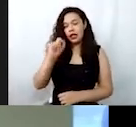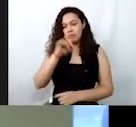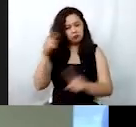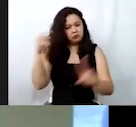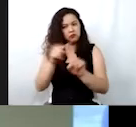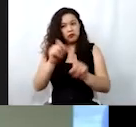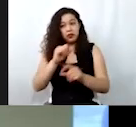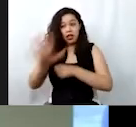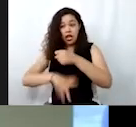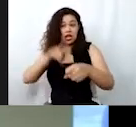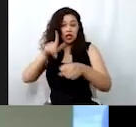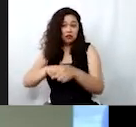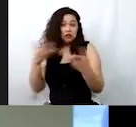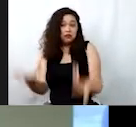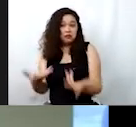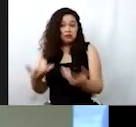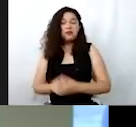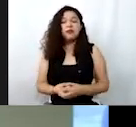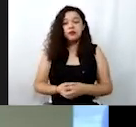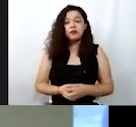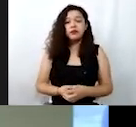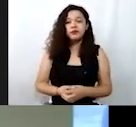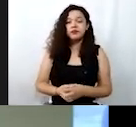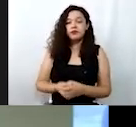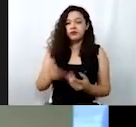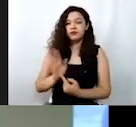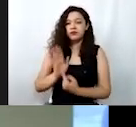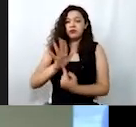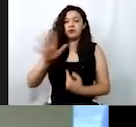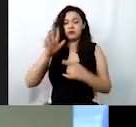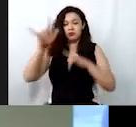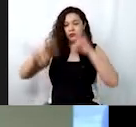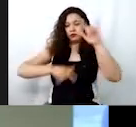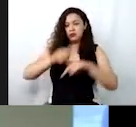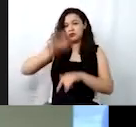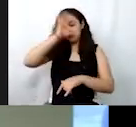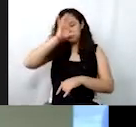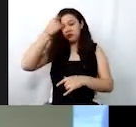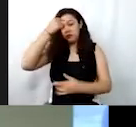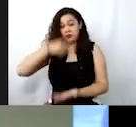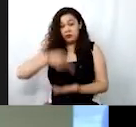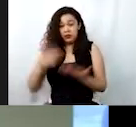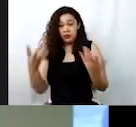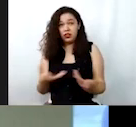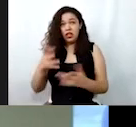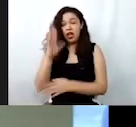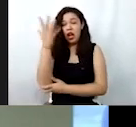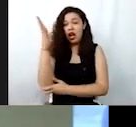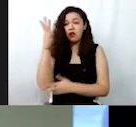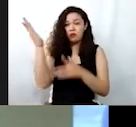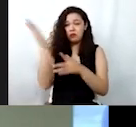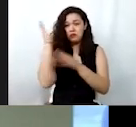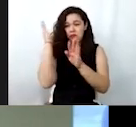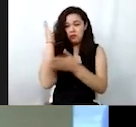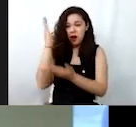origen animal. Presentamos este producto en la Feria de Ciencias porque creemos que puede ayudar a evitar la tala de árboles que se cortan para